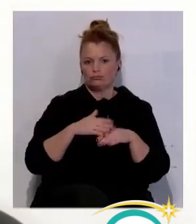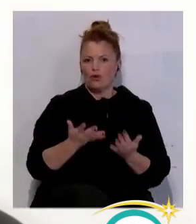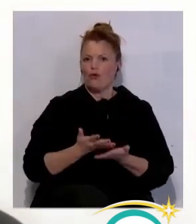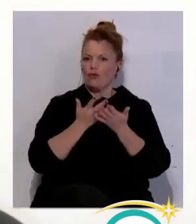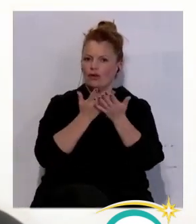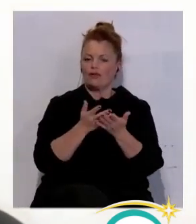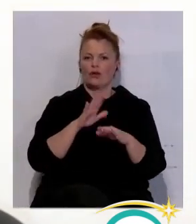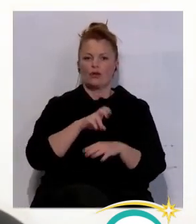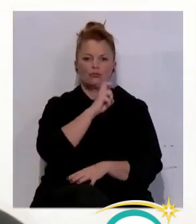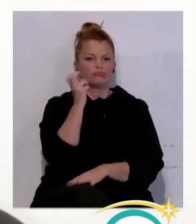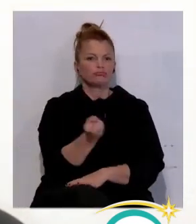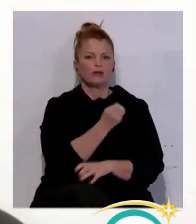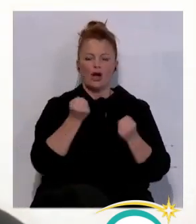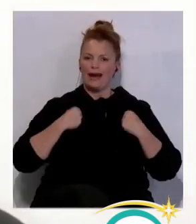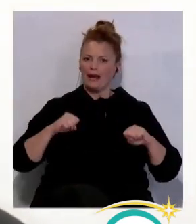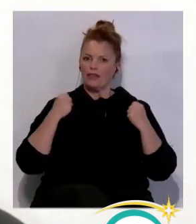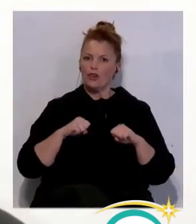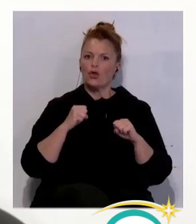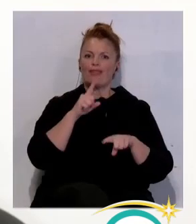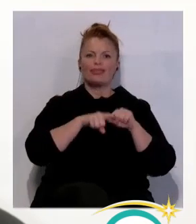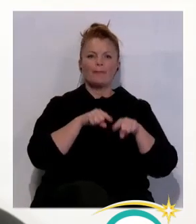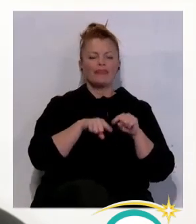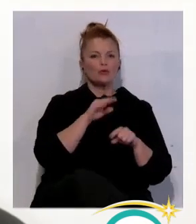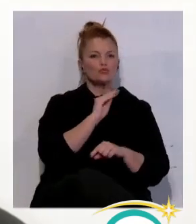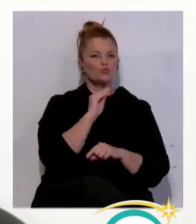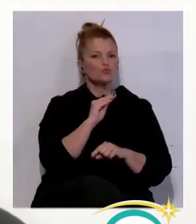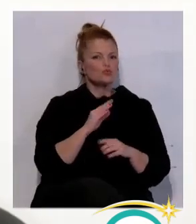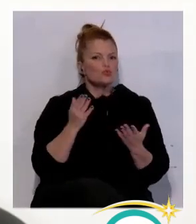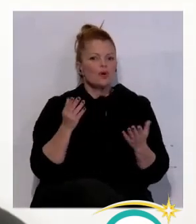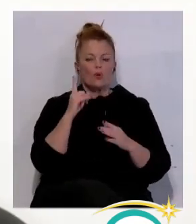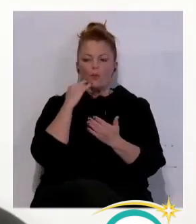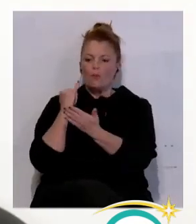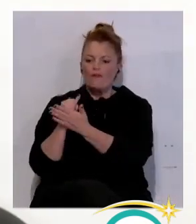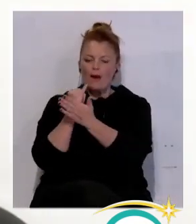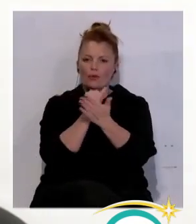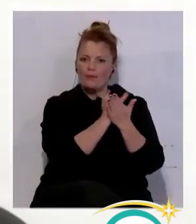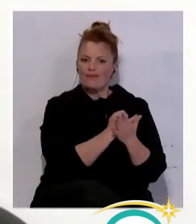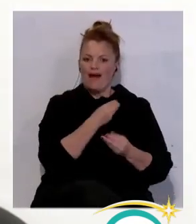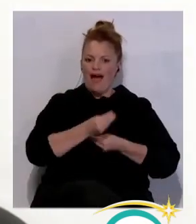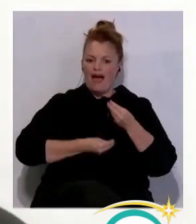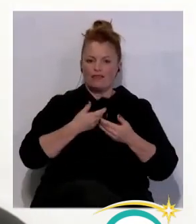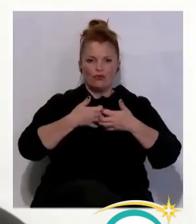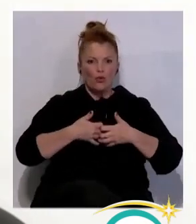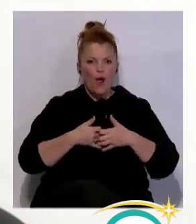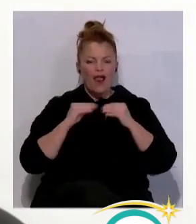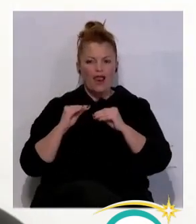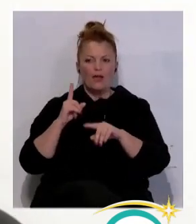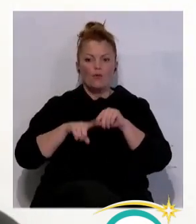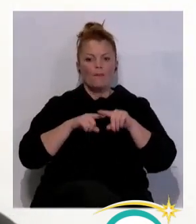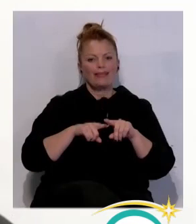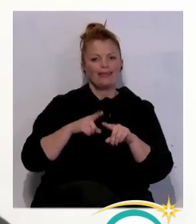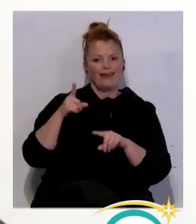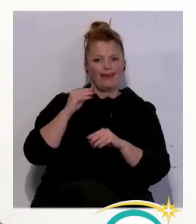paciente una dosis de ejercicio y en función de las distintas pruebas funcionales que ha recibido por parte de los